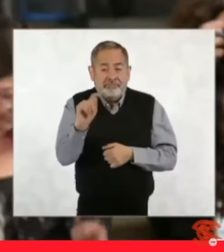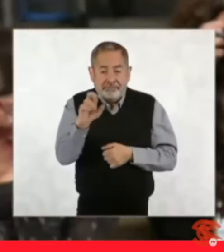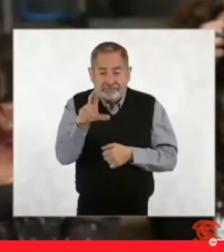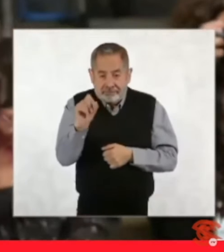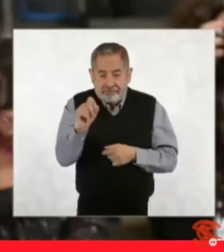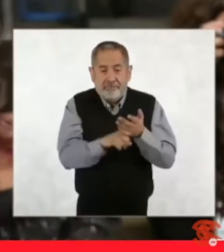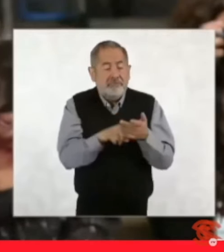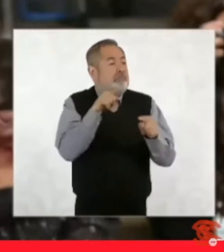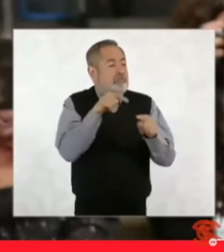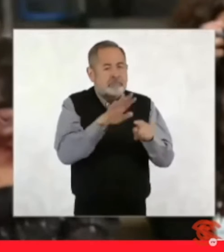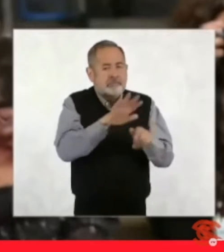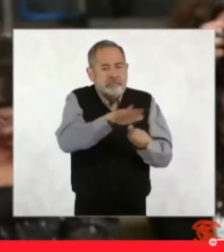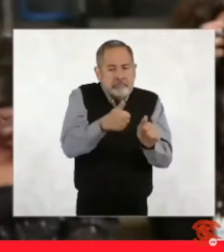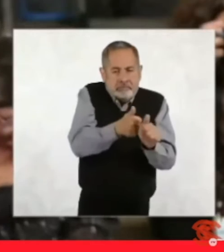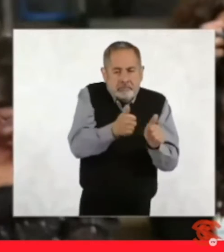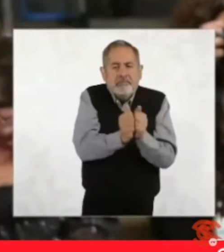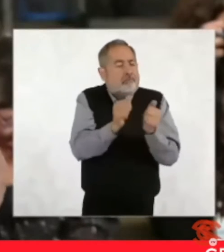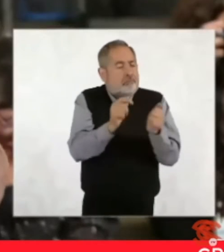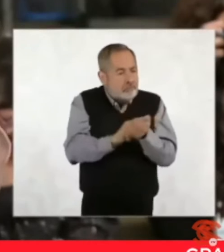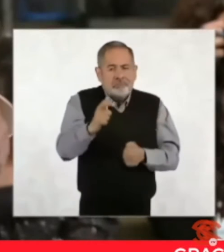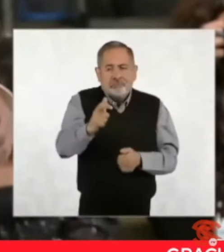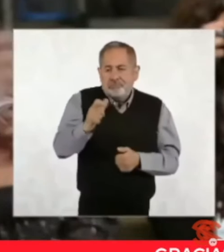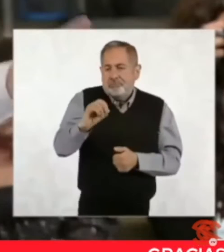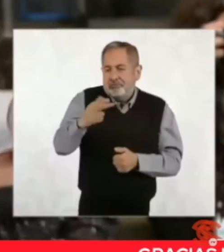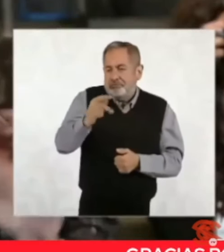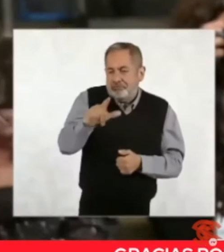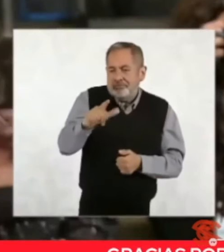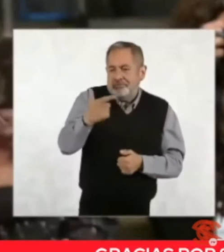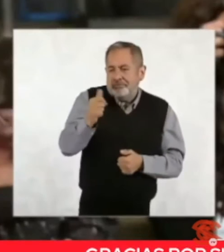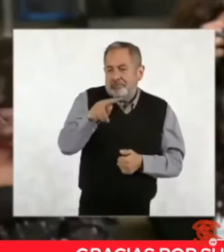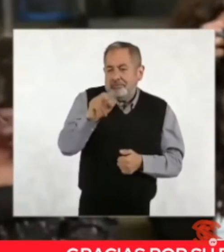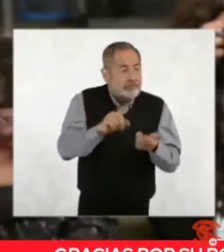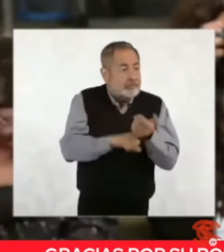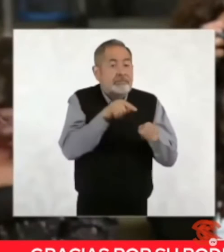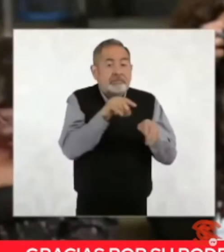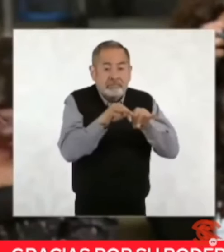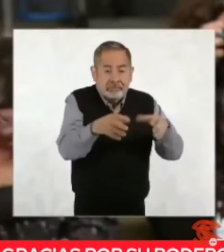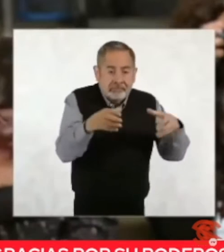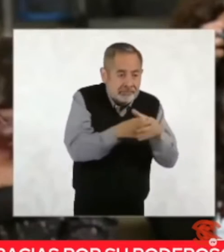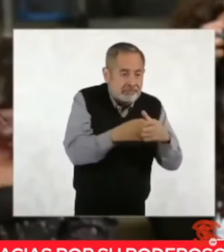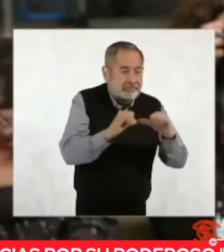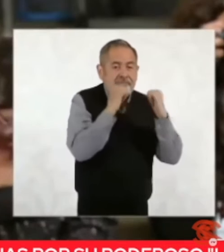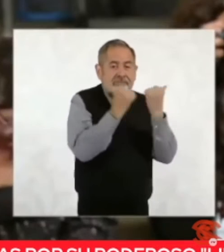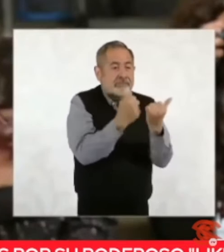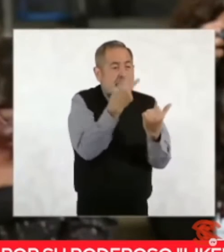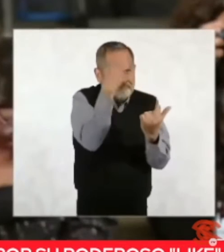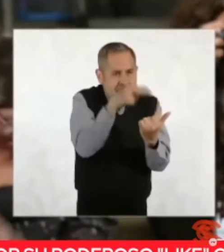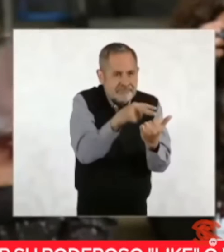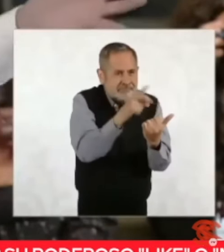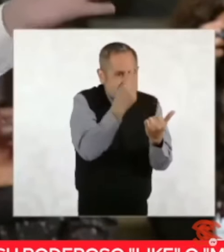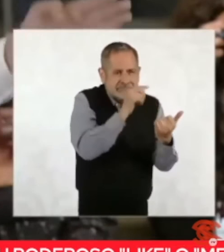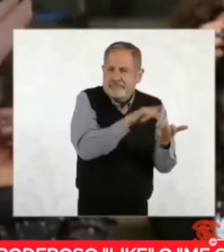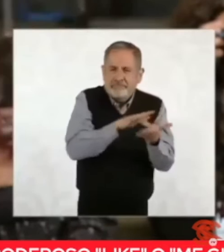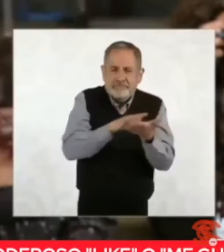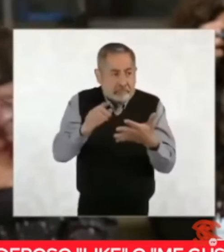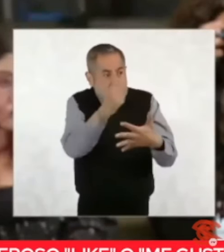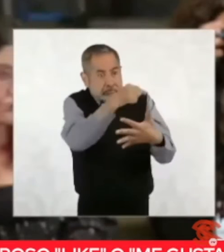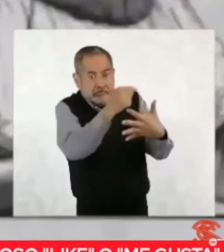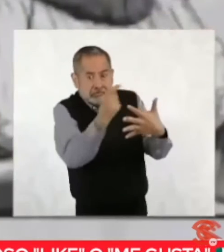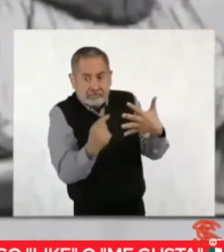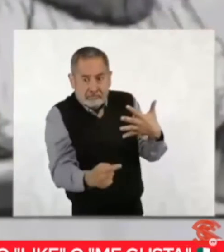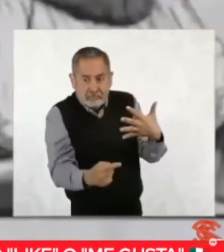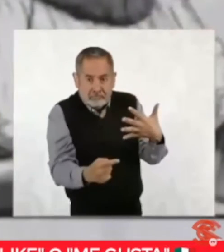cierto, suplente de Xóchitl Gálvez. Trabajó en Mexicanos a favor de la corrupción de Claudio X González, es decir, tiene un historial. Se